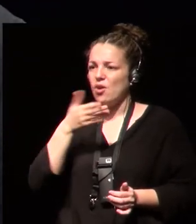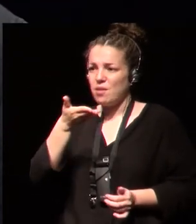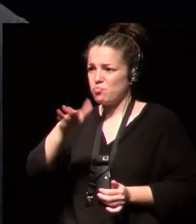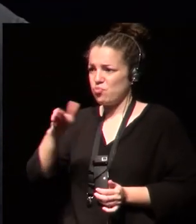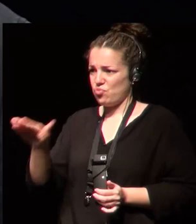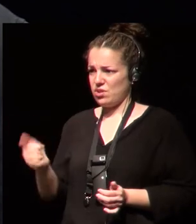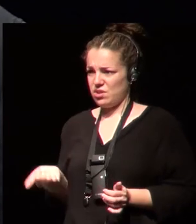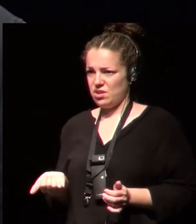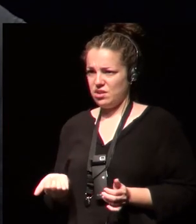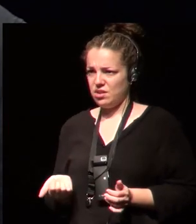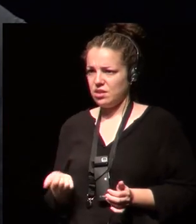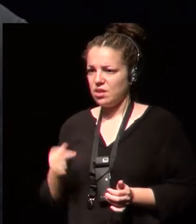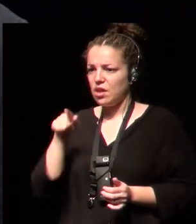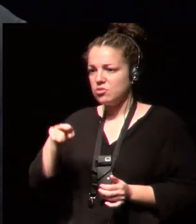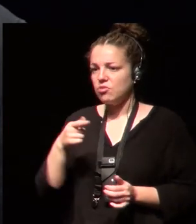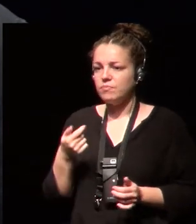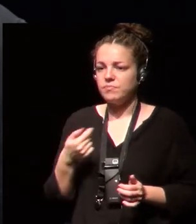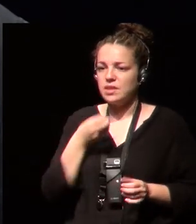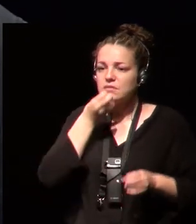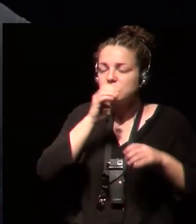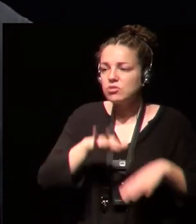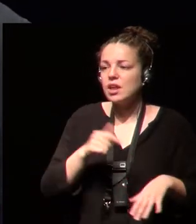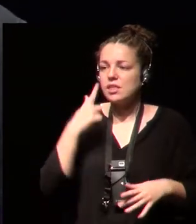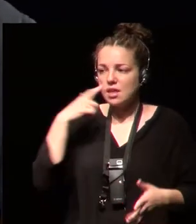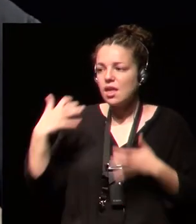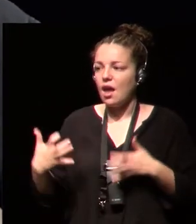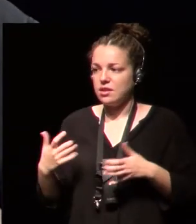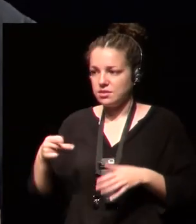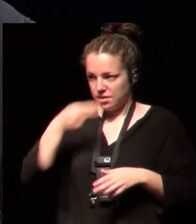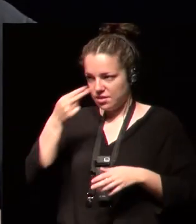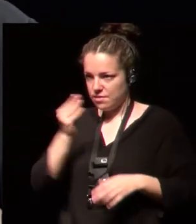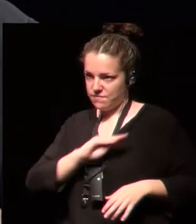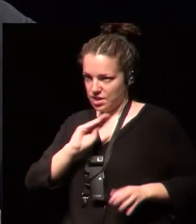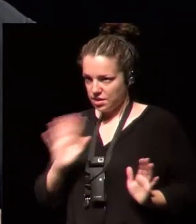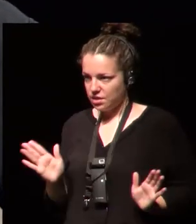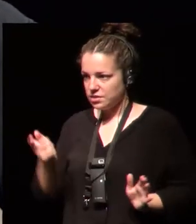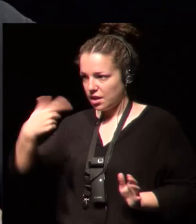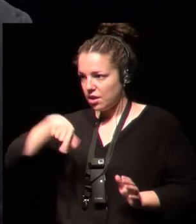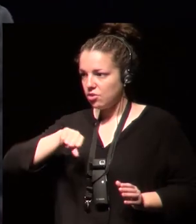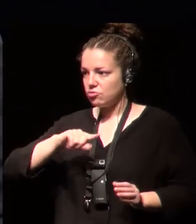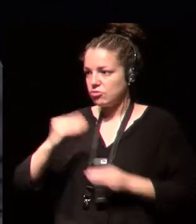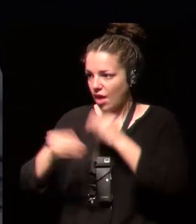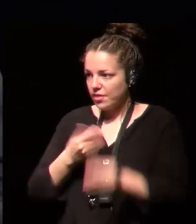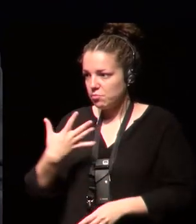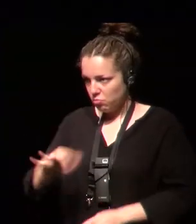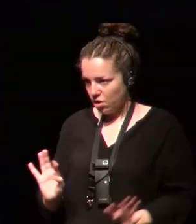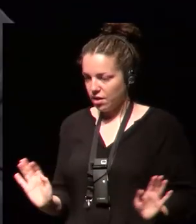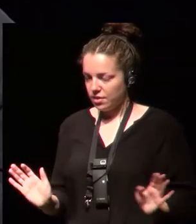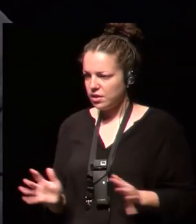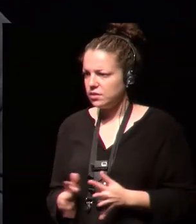imponente. Y les interesan mucho las artes. Así que está en nuestras manos. Muchas gracias. Aquí